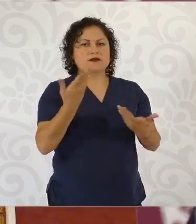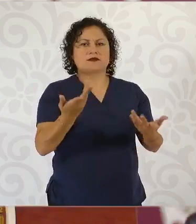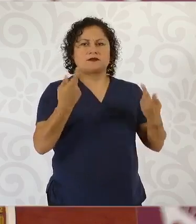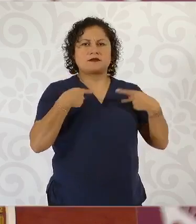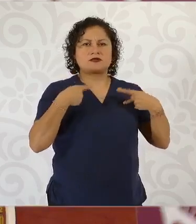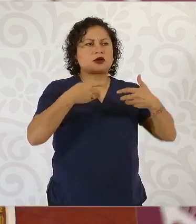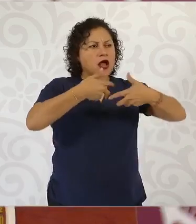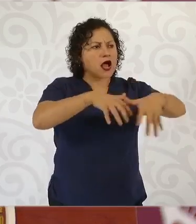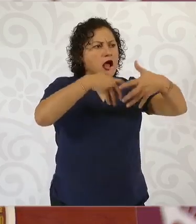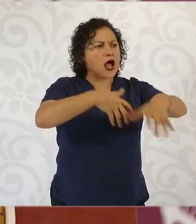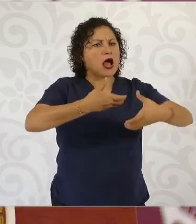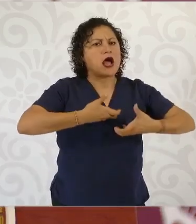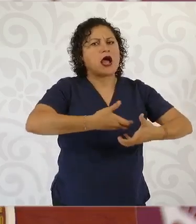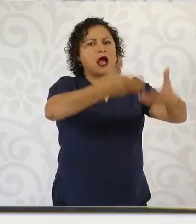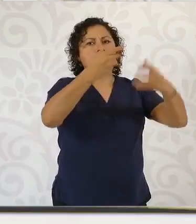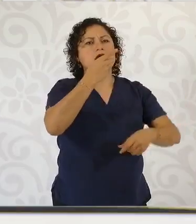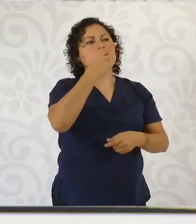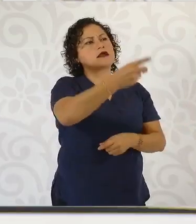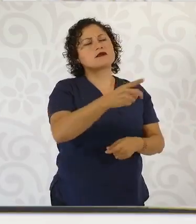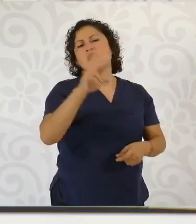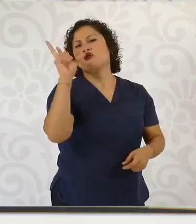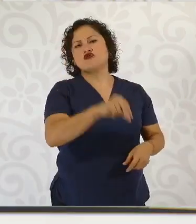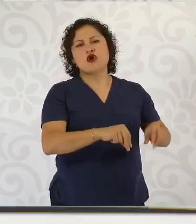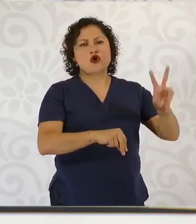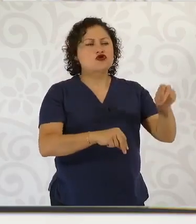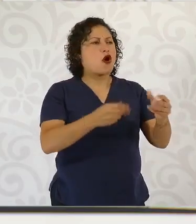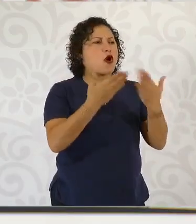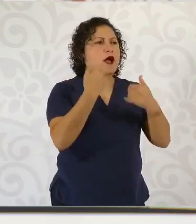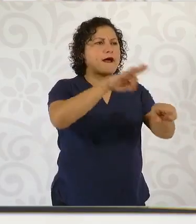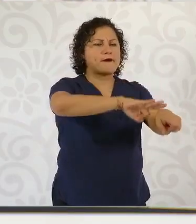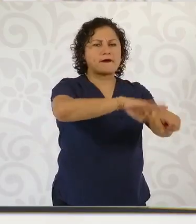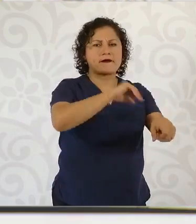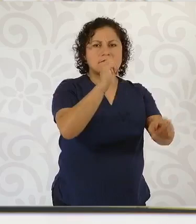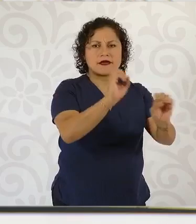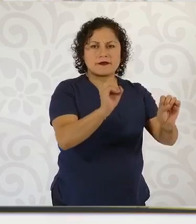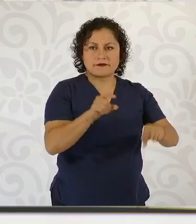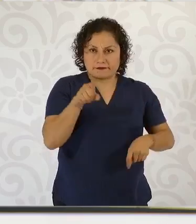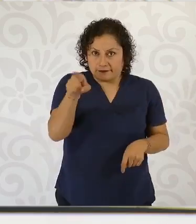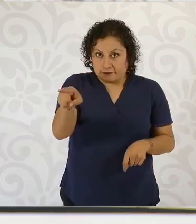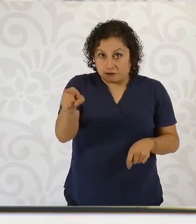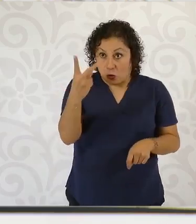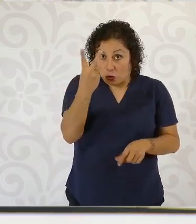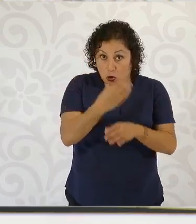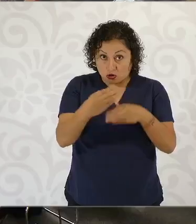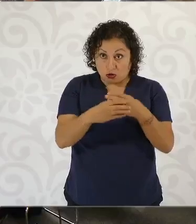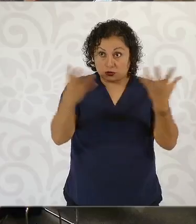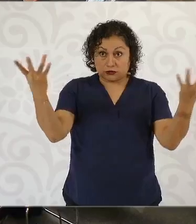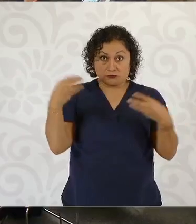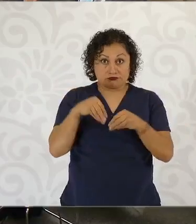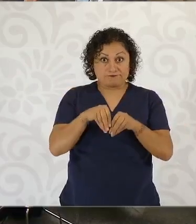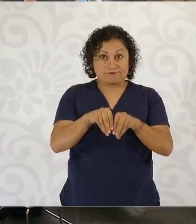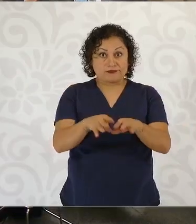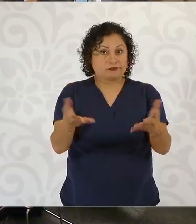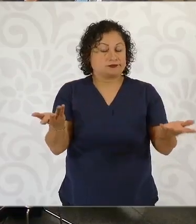había medicamentos. Tú estás contando dos hechos aislados. Entonces,